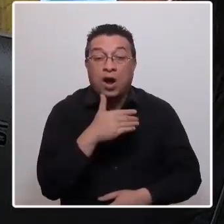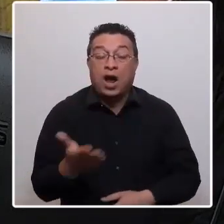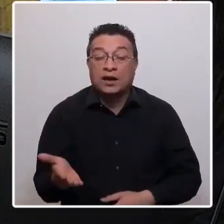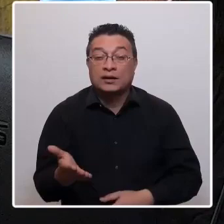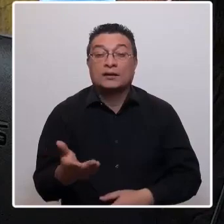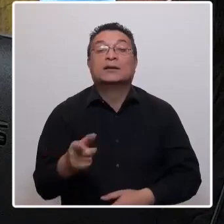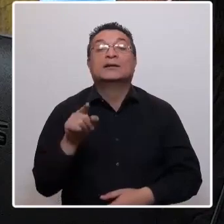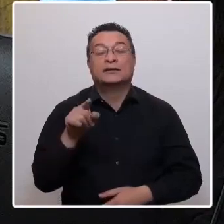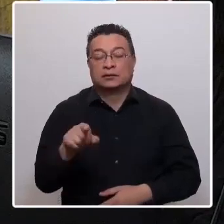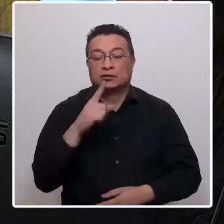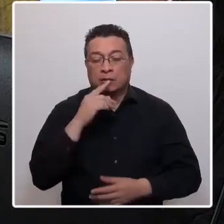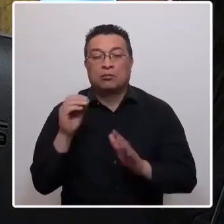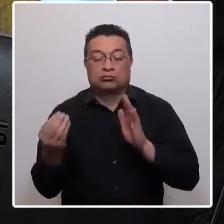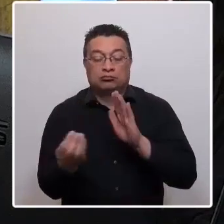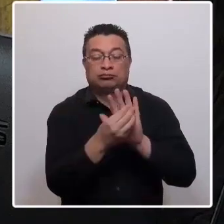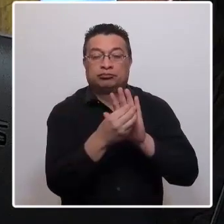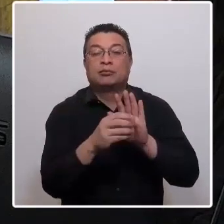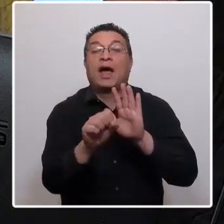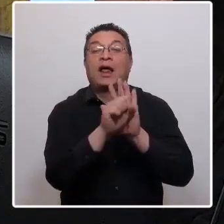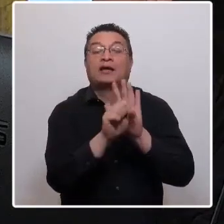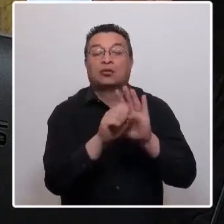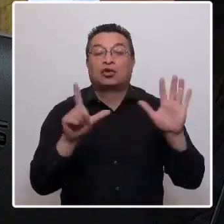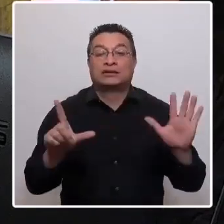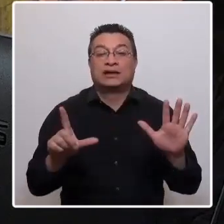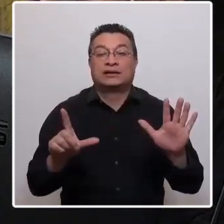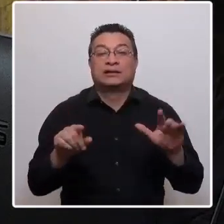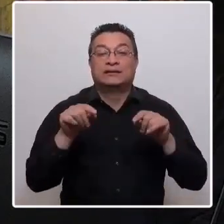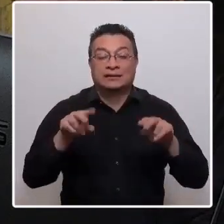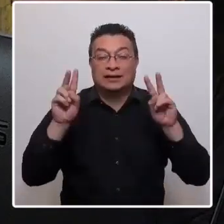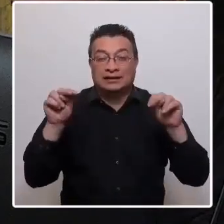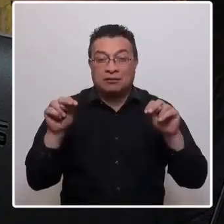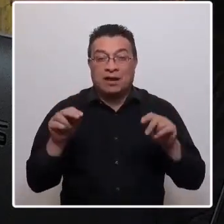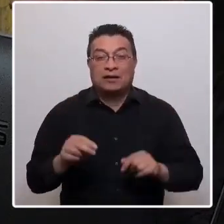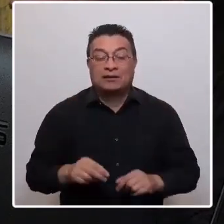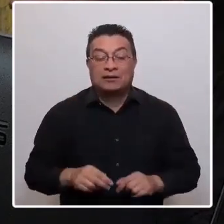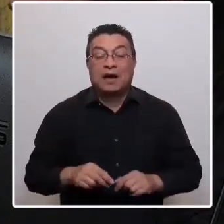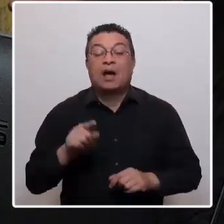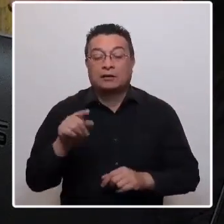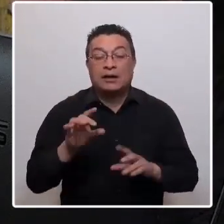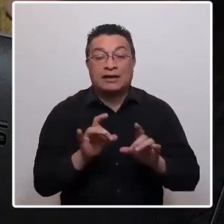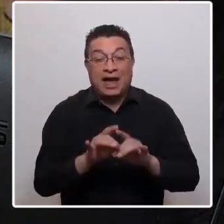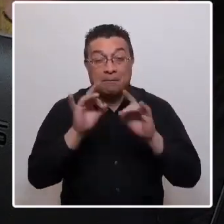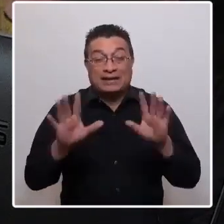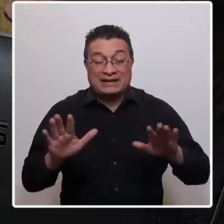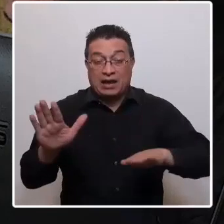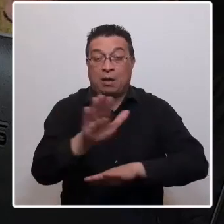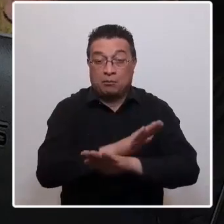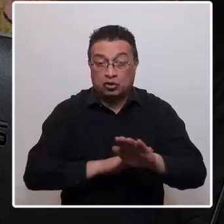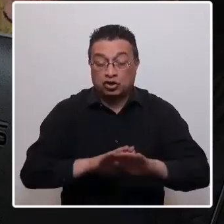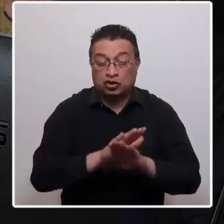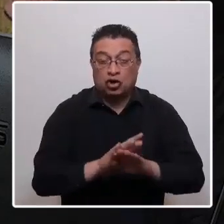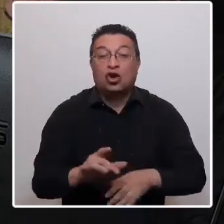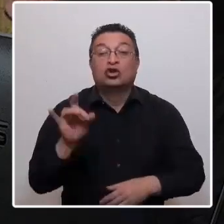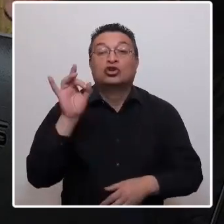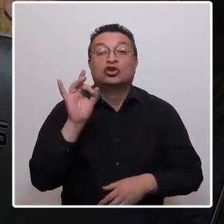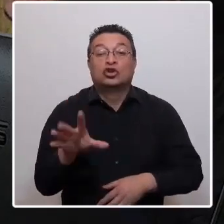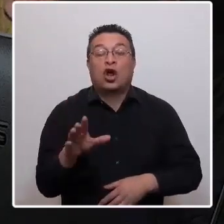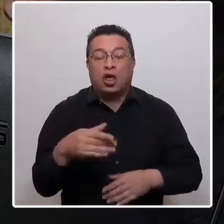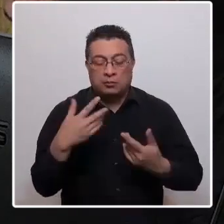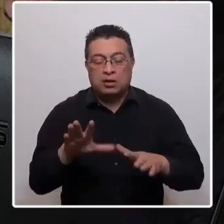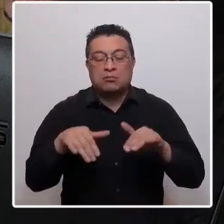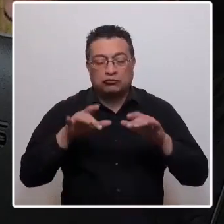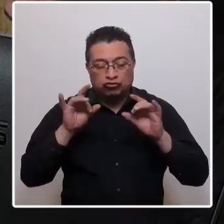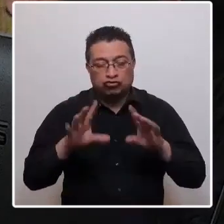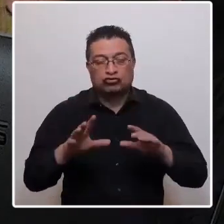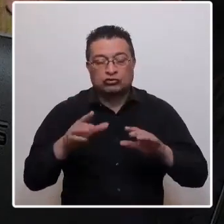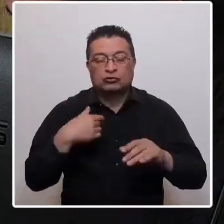como lo que se presenta en el artículo 7, sin esta materia, sin esta especial protección, solo se seguirá perpetrando la actual lógica